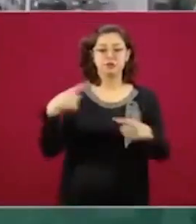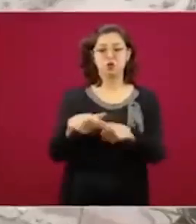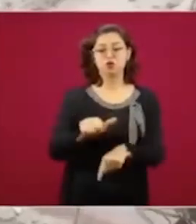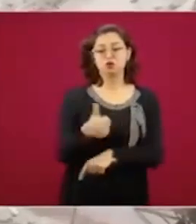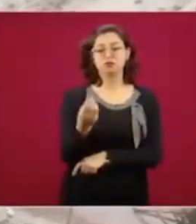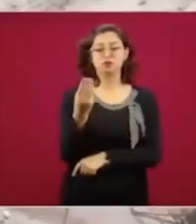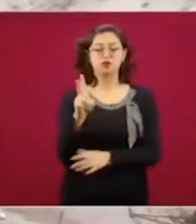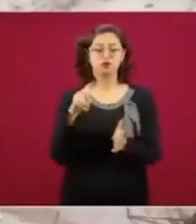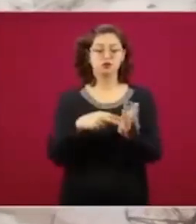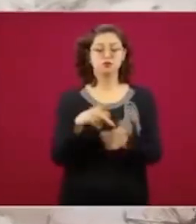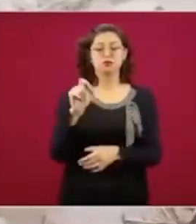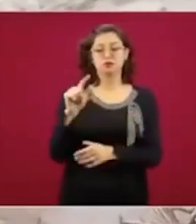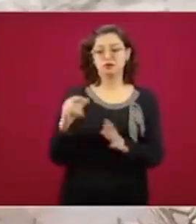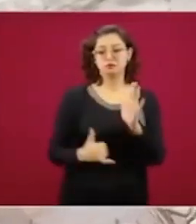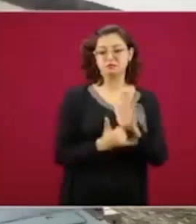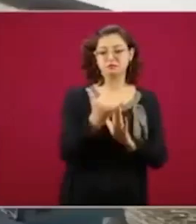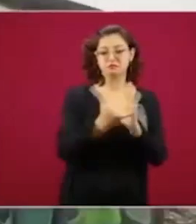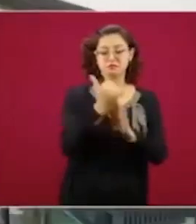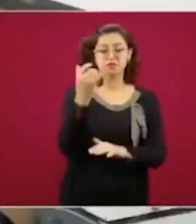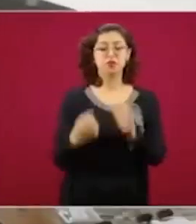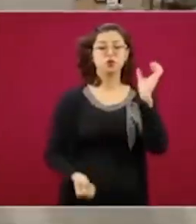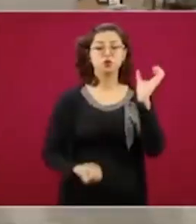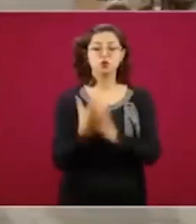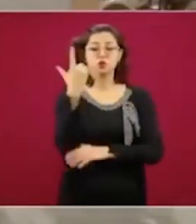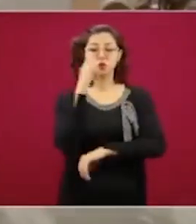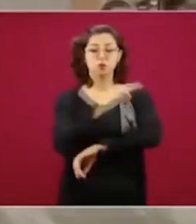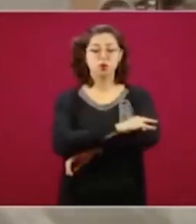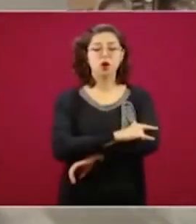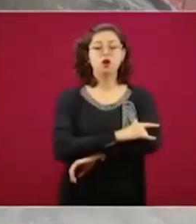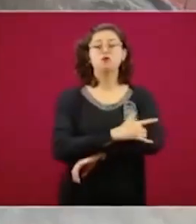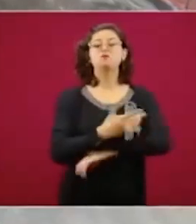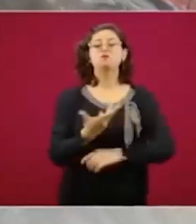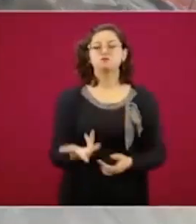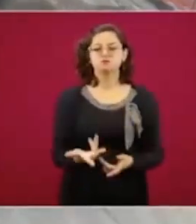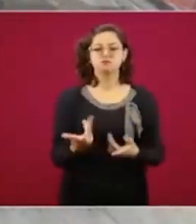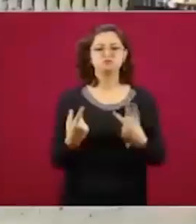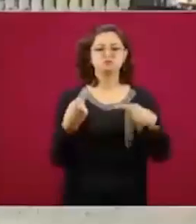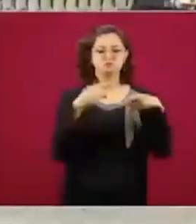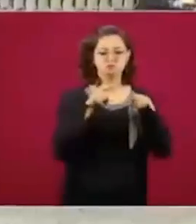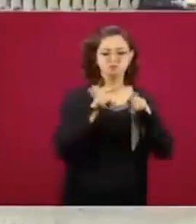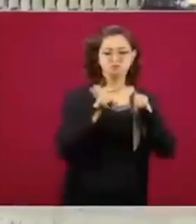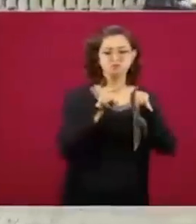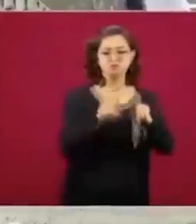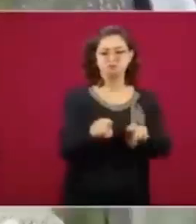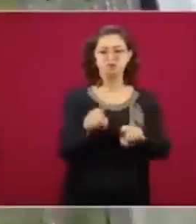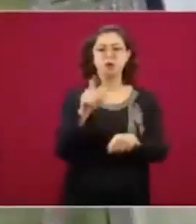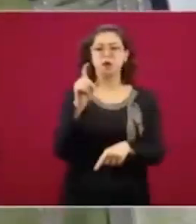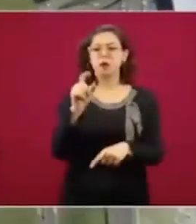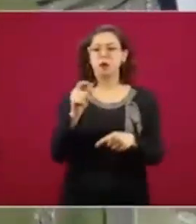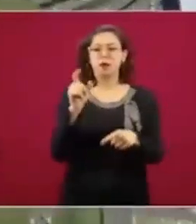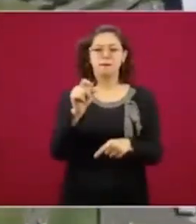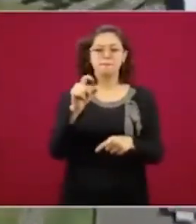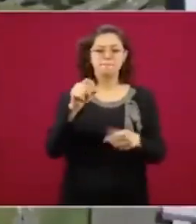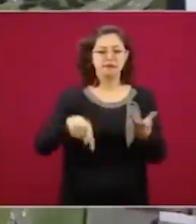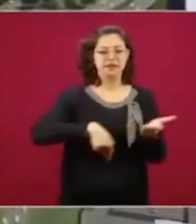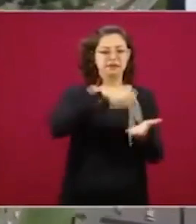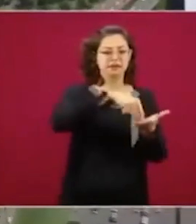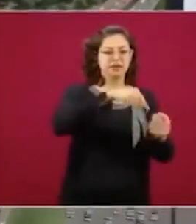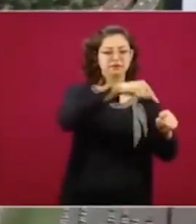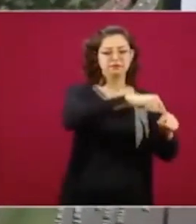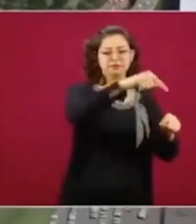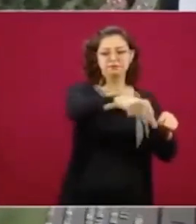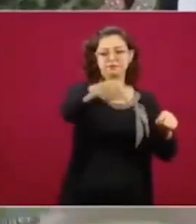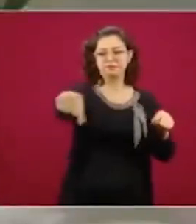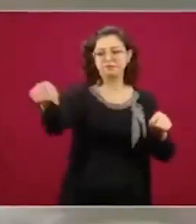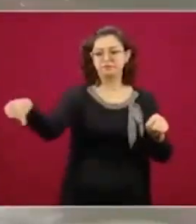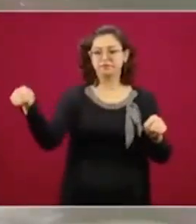2020. El proceso de la obra del nuevo aeropuerto se lleva a cabo de manera simultánea en los 20 frentes. Se efectúa en el